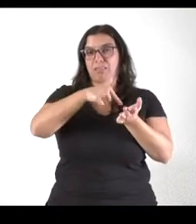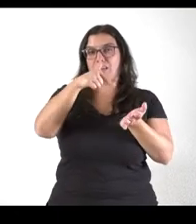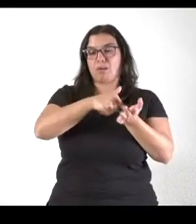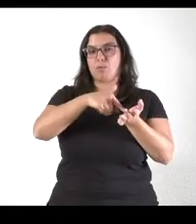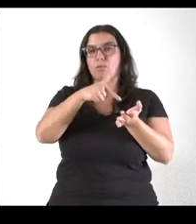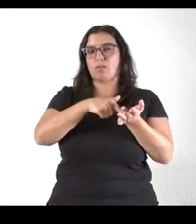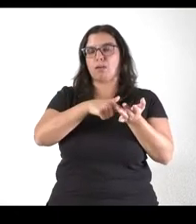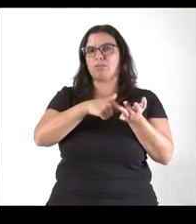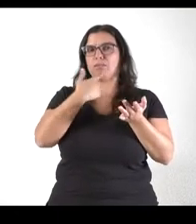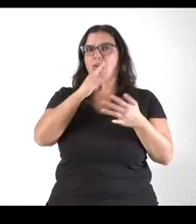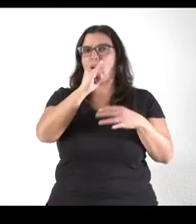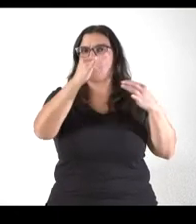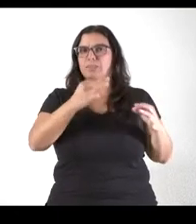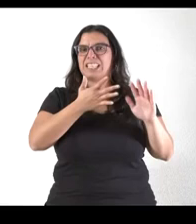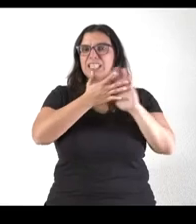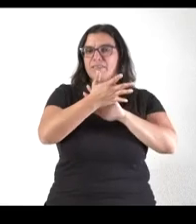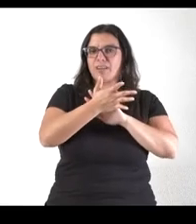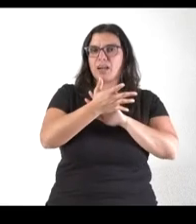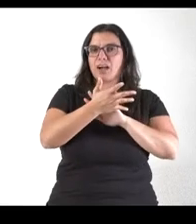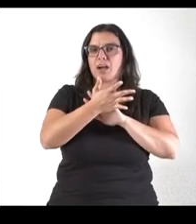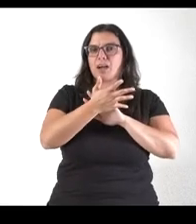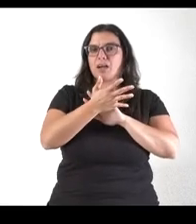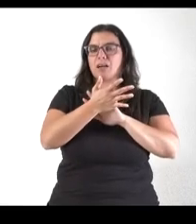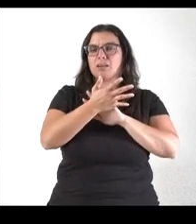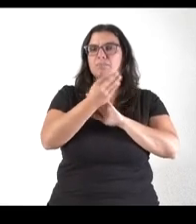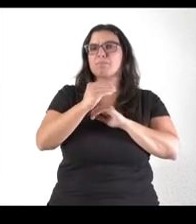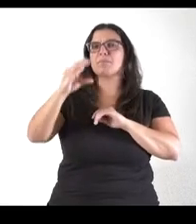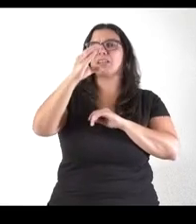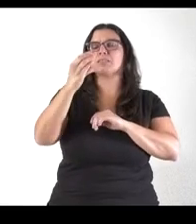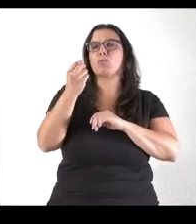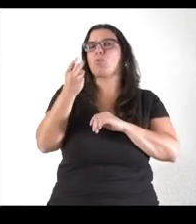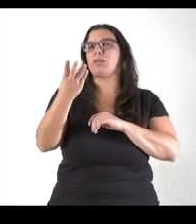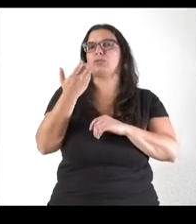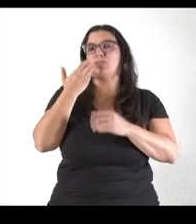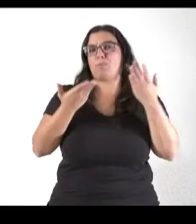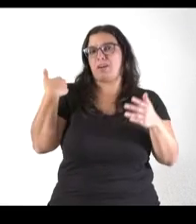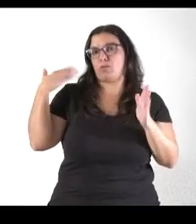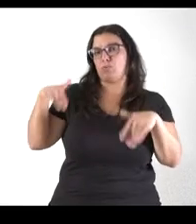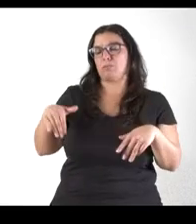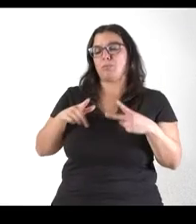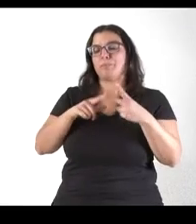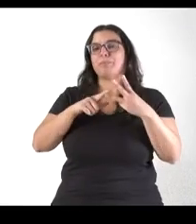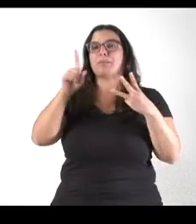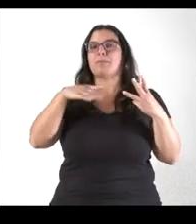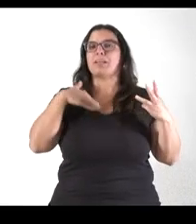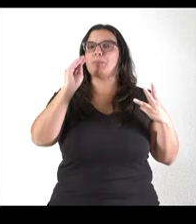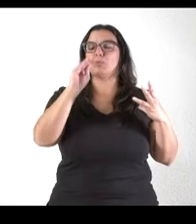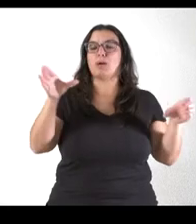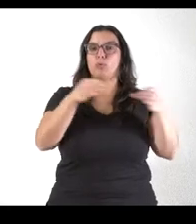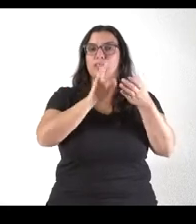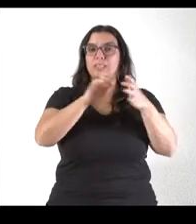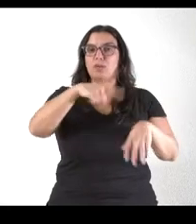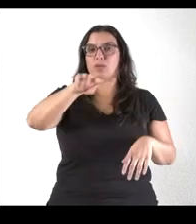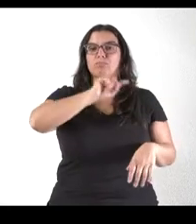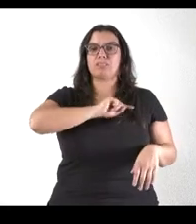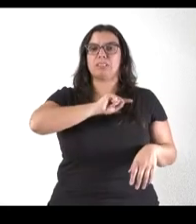registra supone Un aumento En qué aumento supone y también quería preguntar si la junta de Castilla y león se